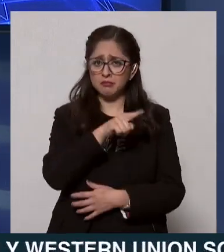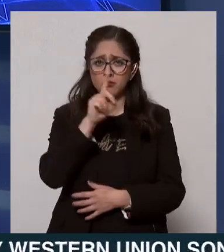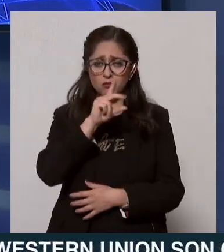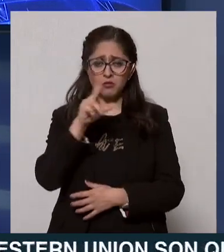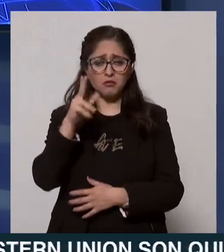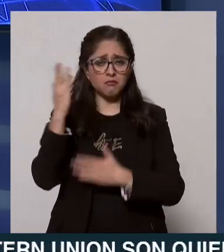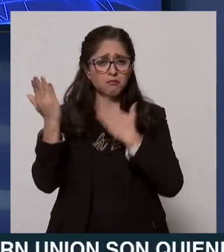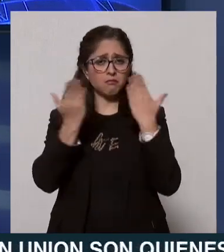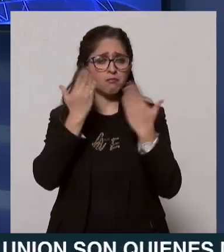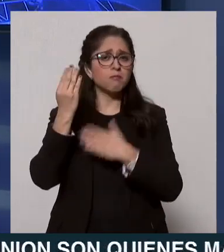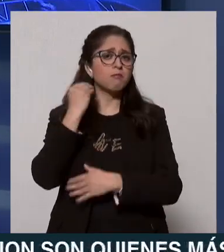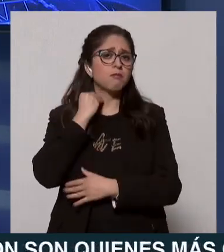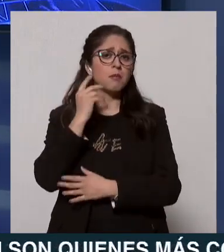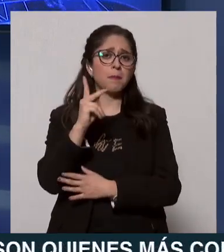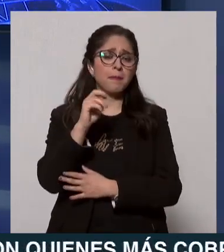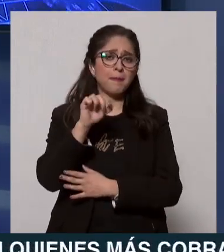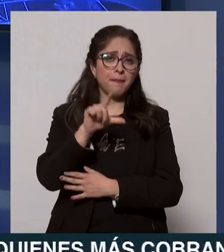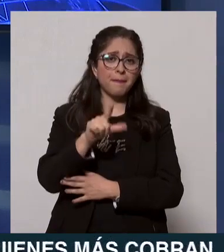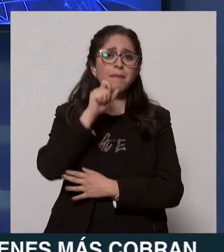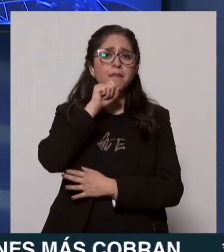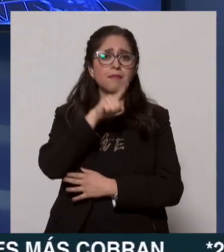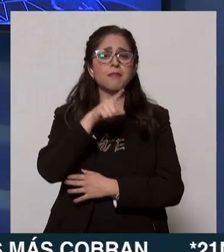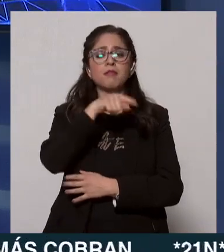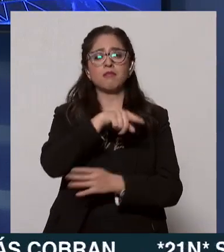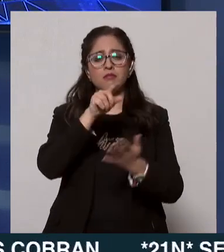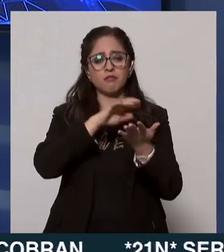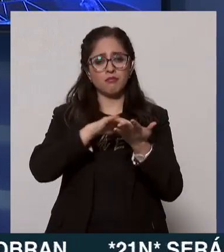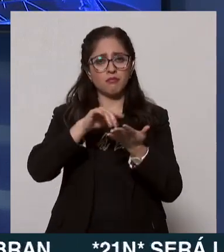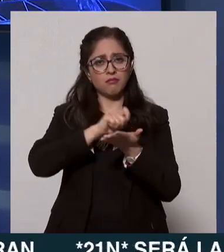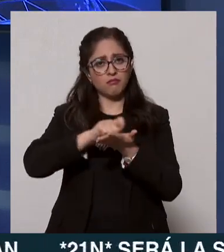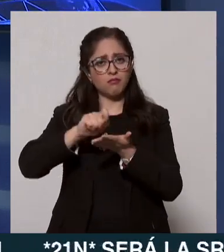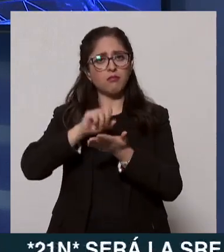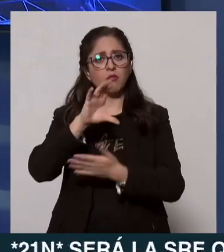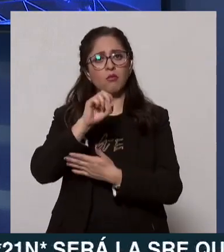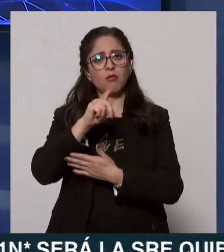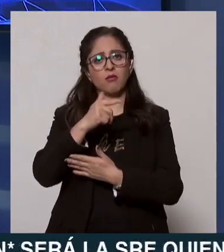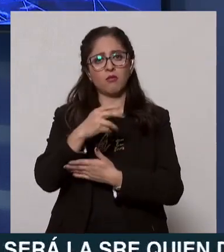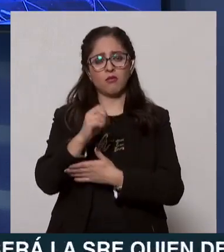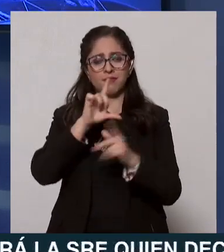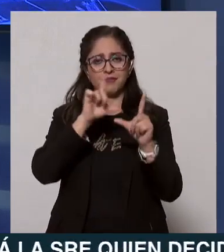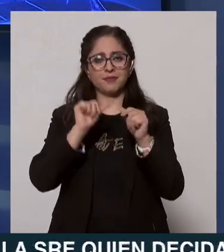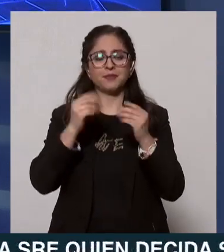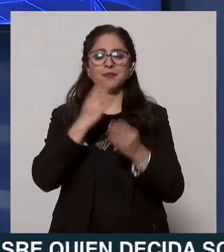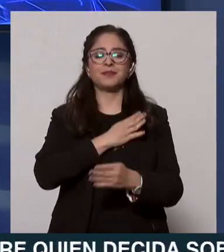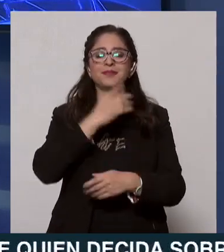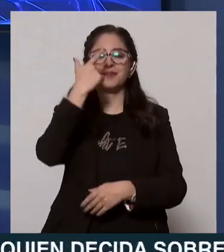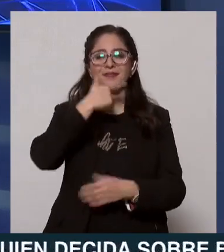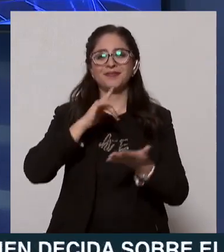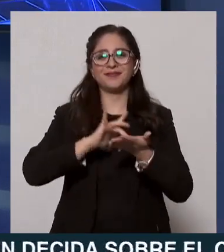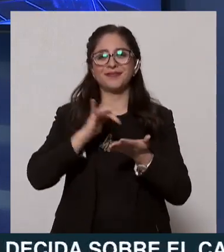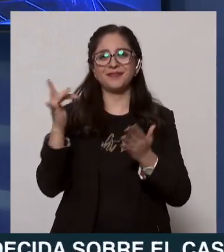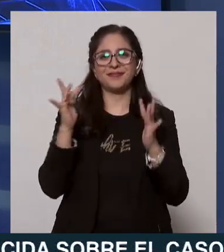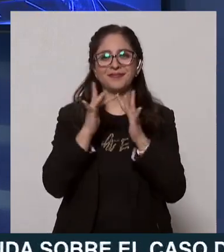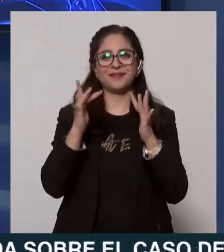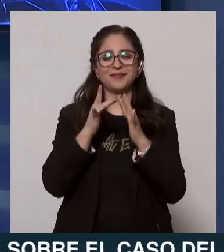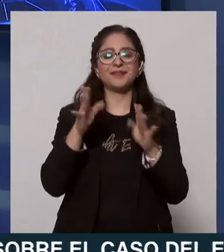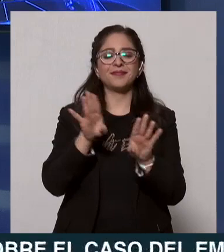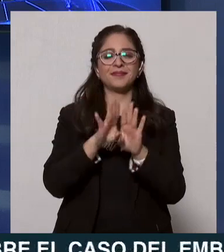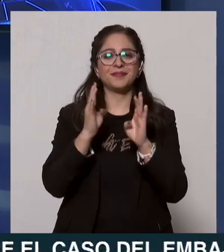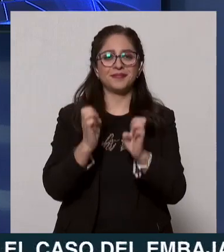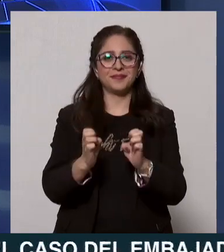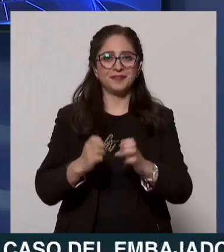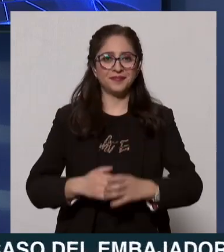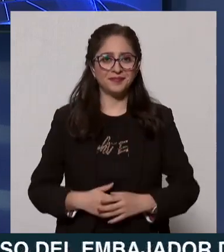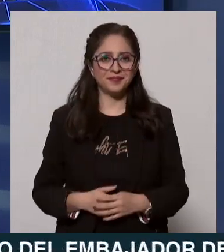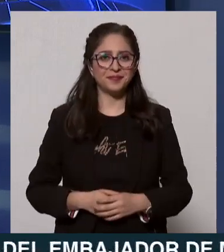en Derecho Penal y también es redactora en el Código Nacional. Muy buenas noches, gracias por atender nuestra llamada. Doctora, ¿cómo está usted?